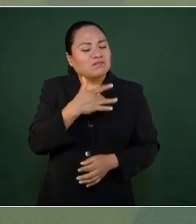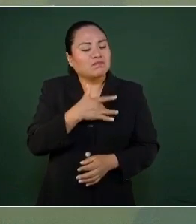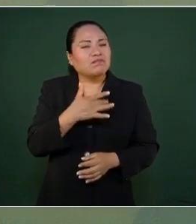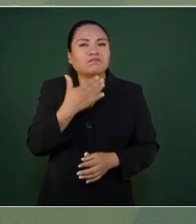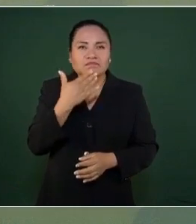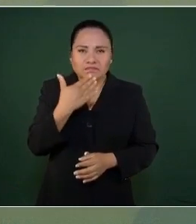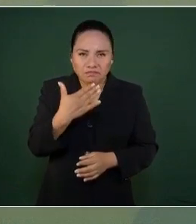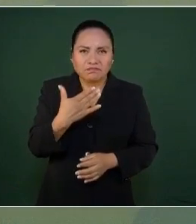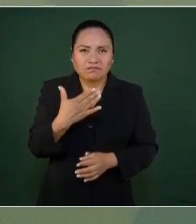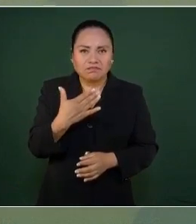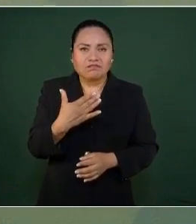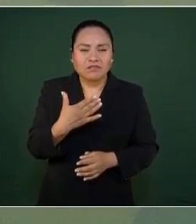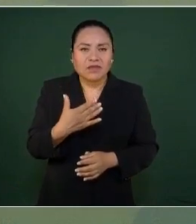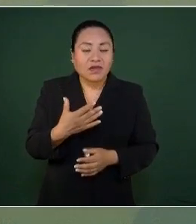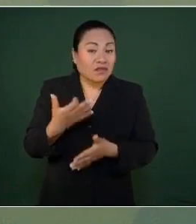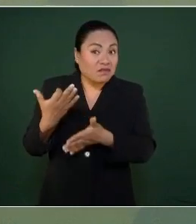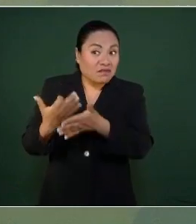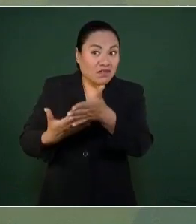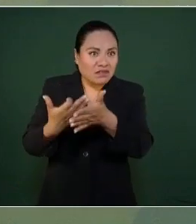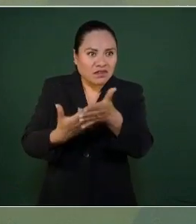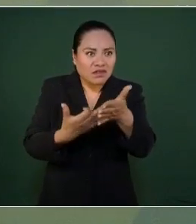que nos van a faltar